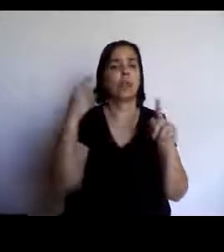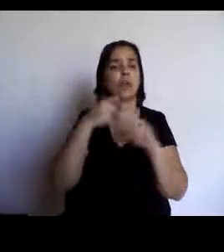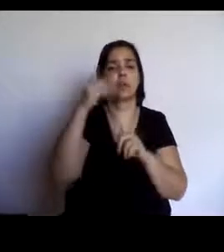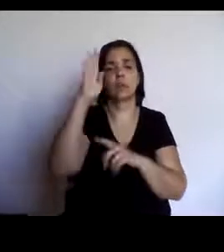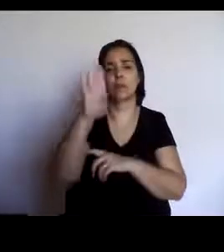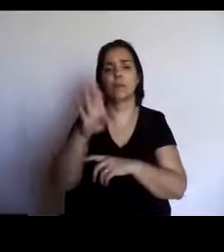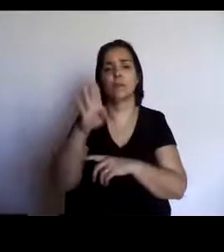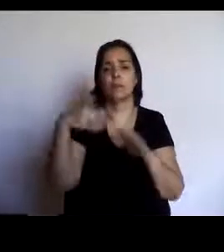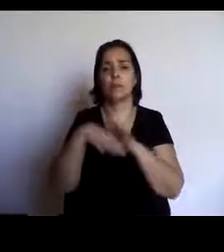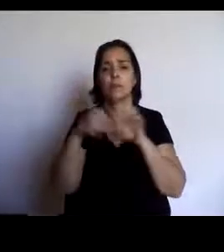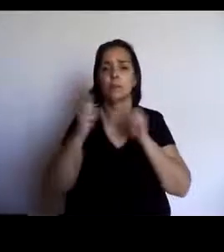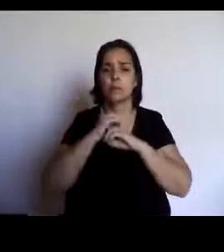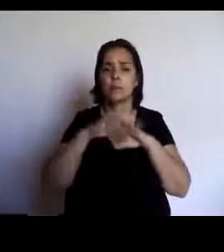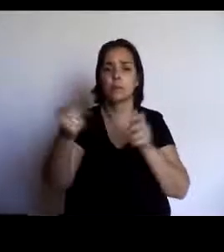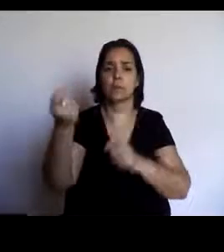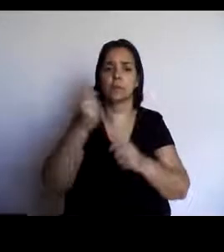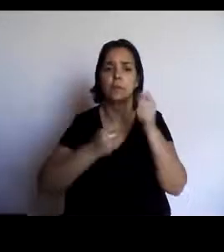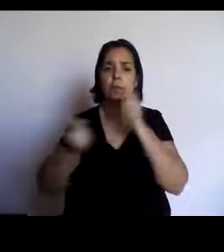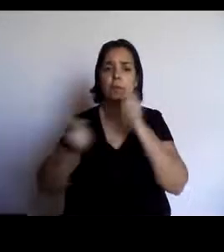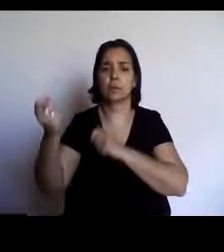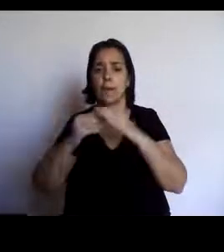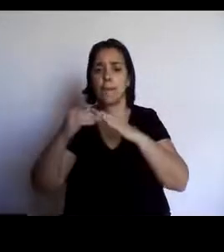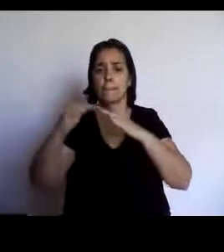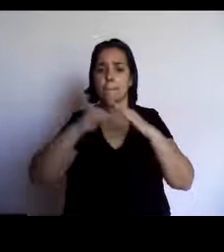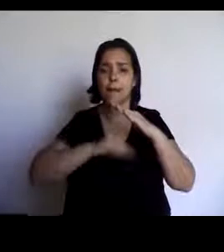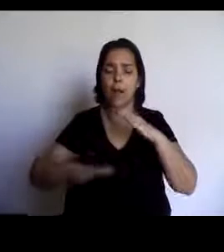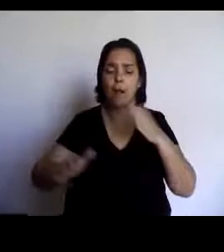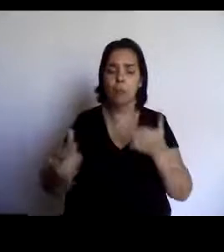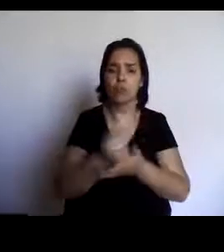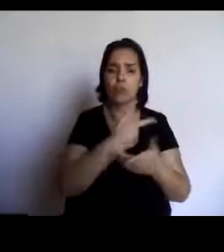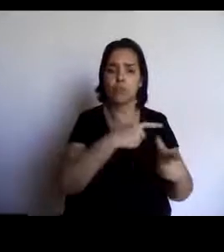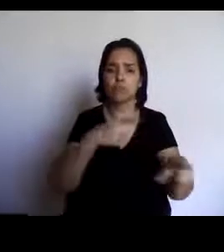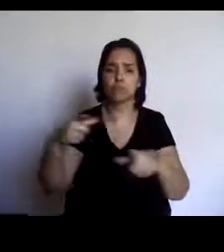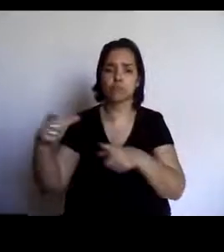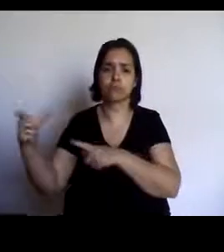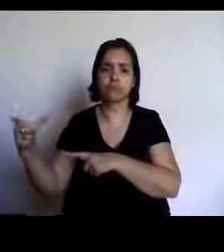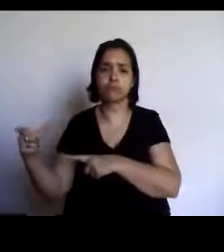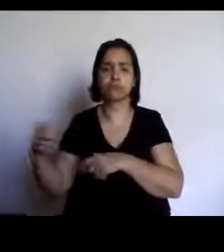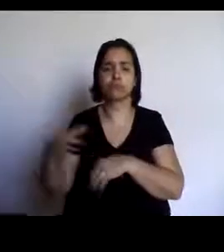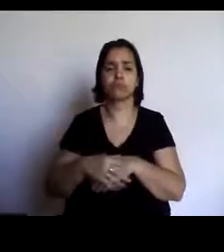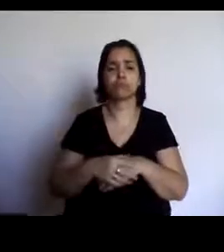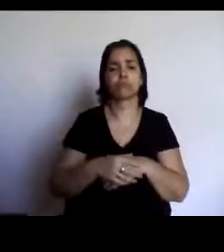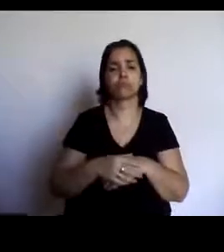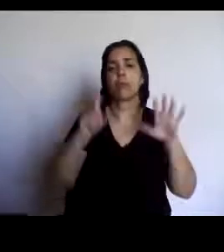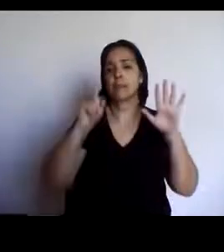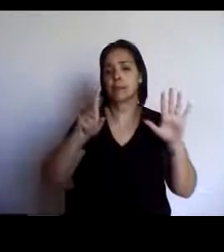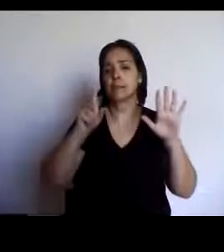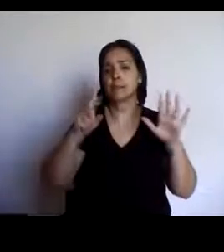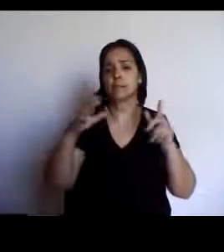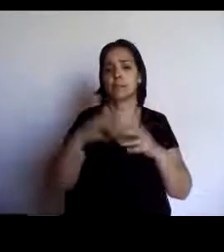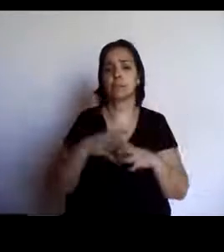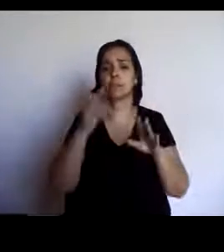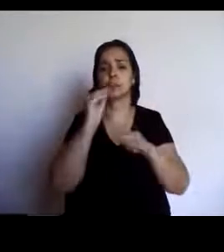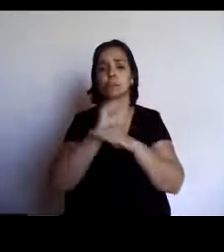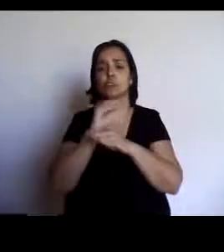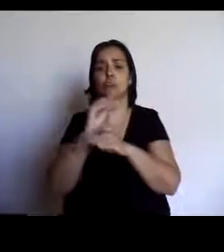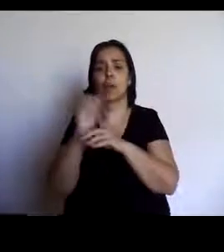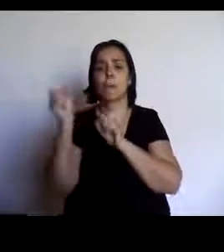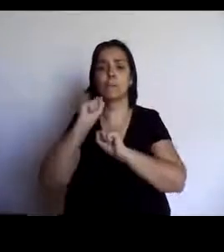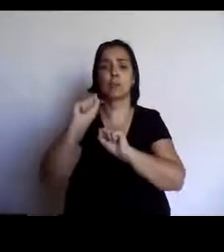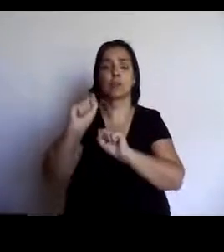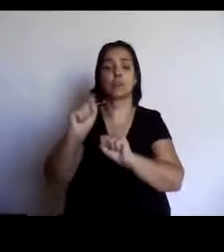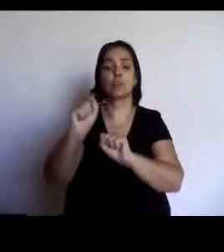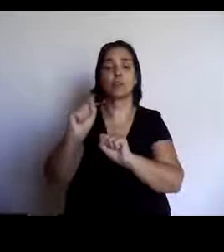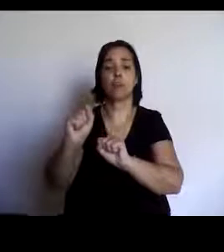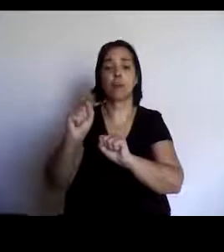una economía baja en carbono en todos los sectores. En el 6, conservar y proteger el medio ambiente y promover la eficiencia de los recursos. Y en el